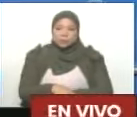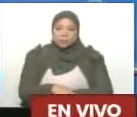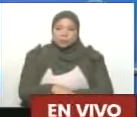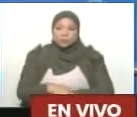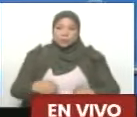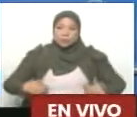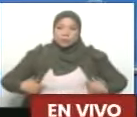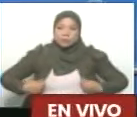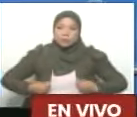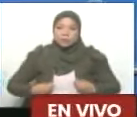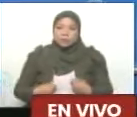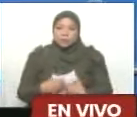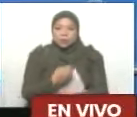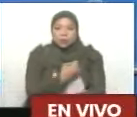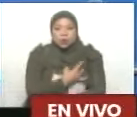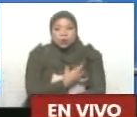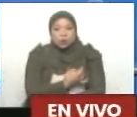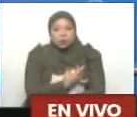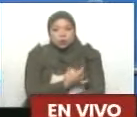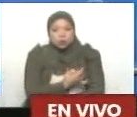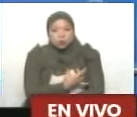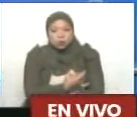yo pasé el dolor.